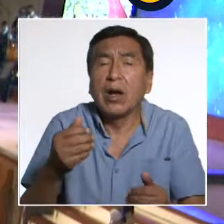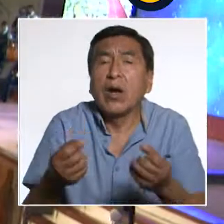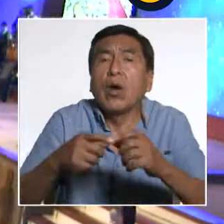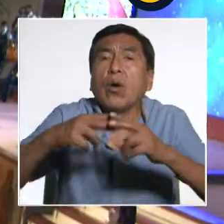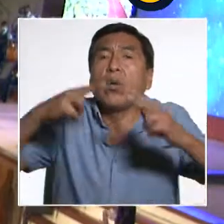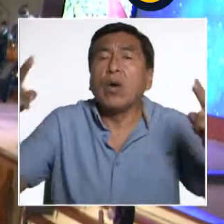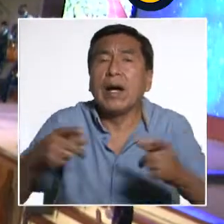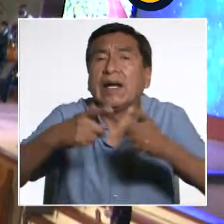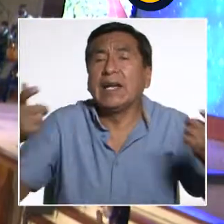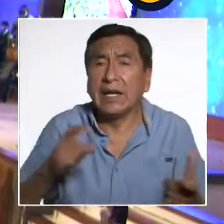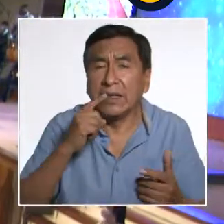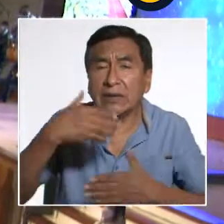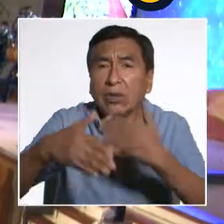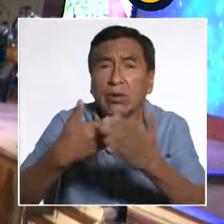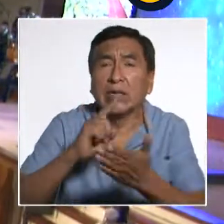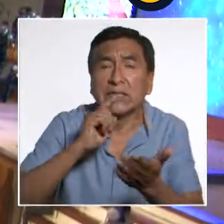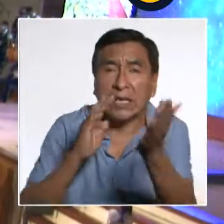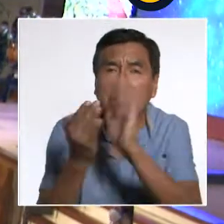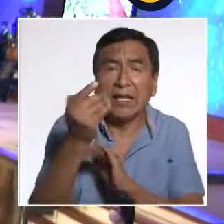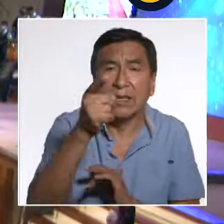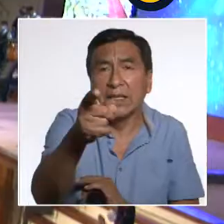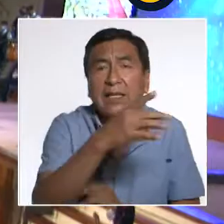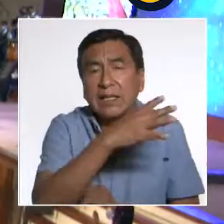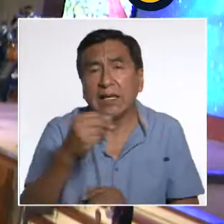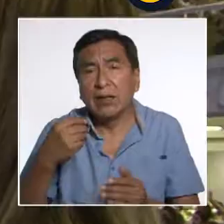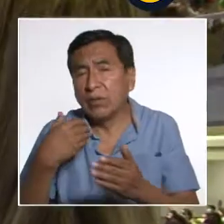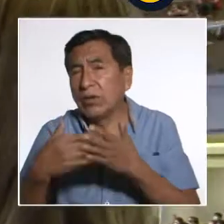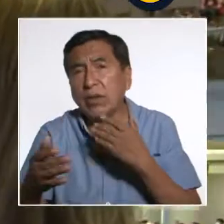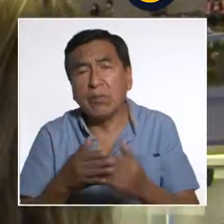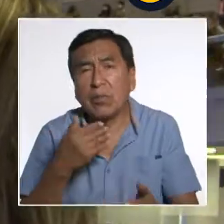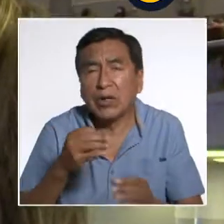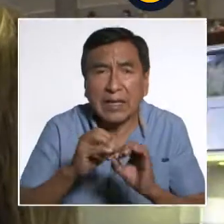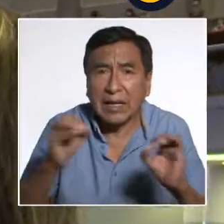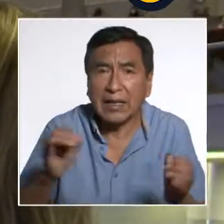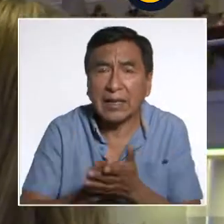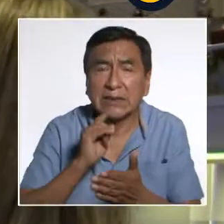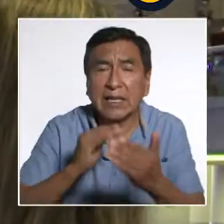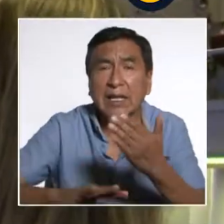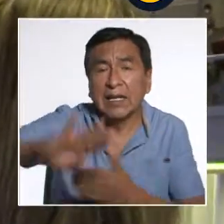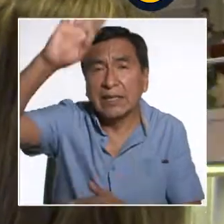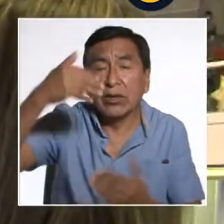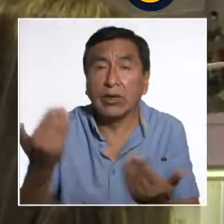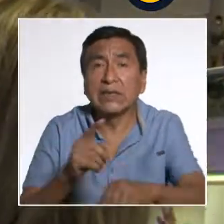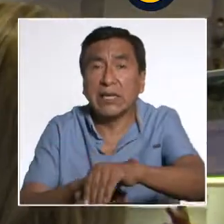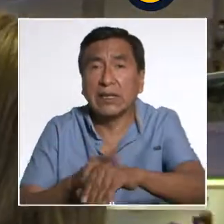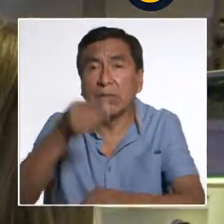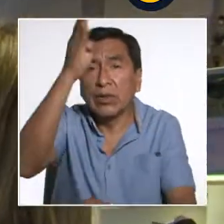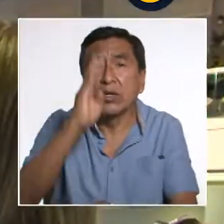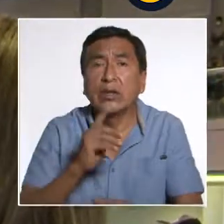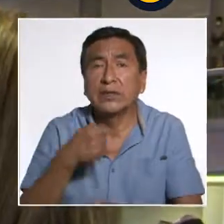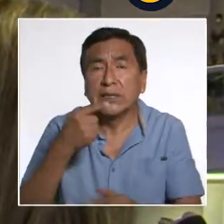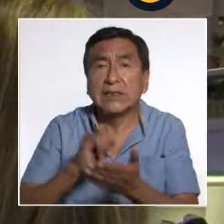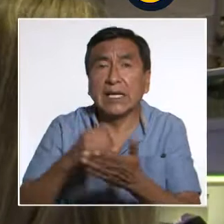cuán rígida haya sido tu formación, Dios dice que hoy viene un nuevo tiempo. Dios dice que Él